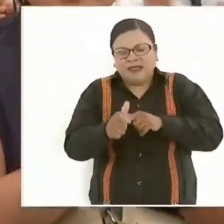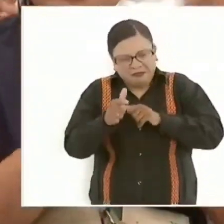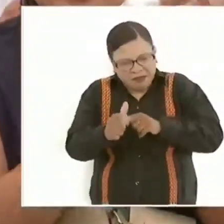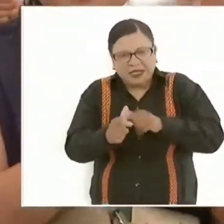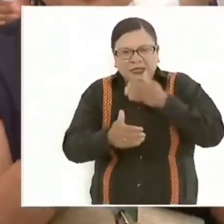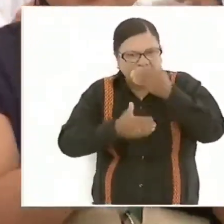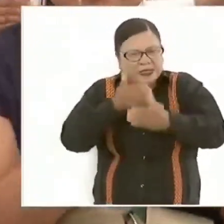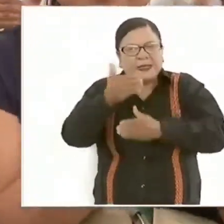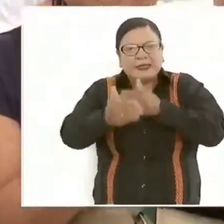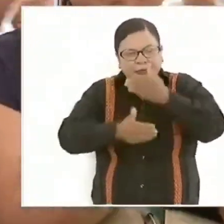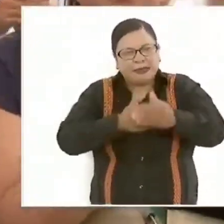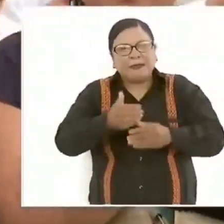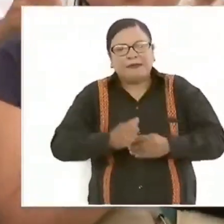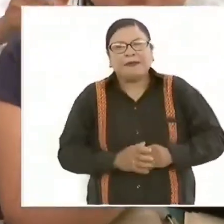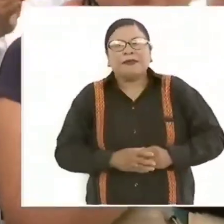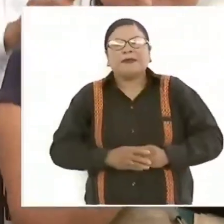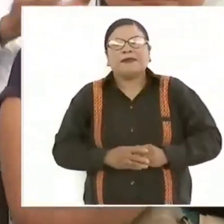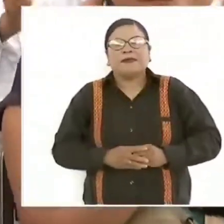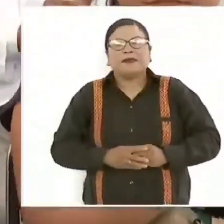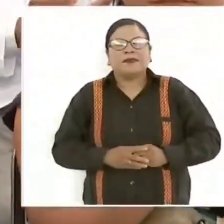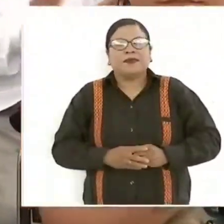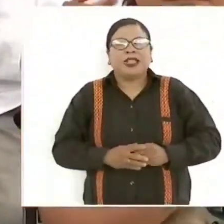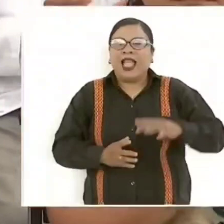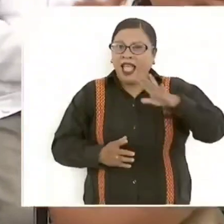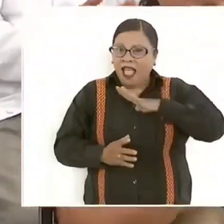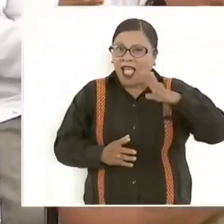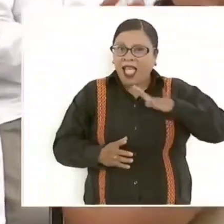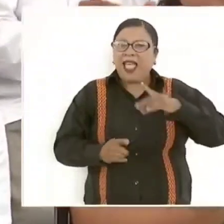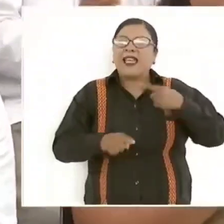avanzado y hay relevo